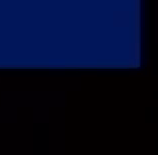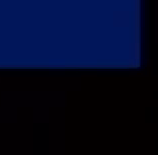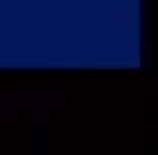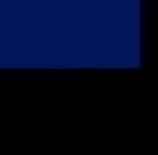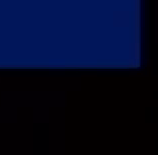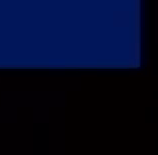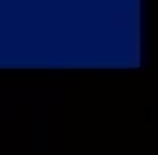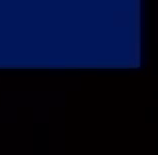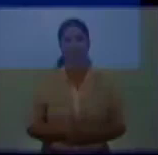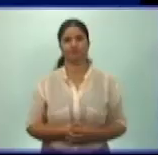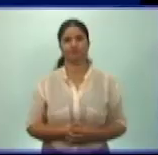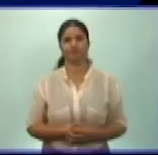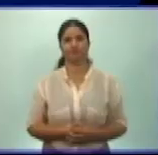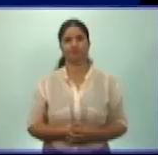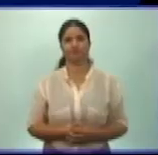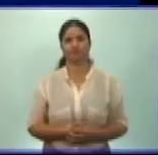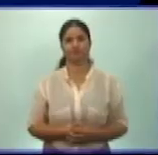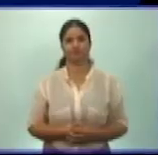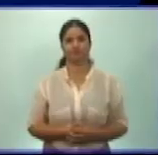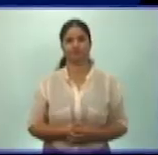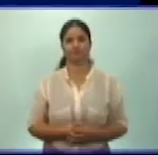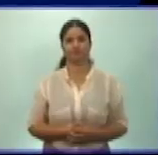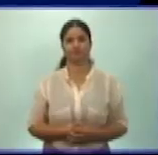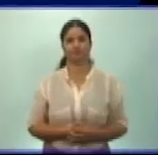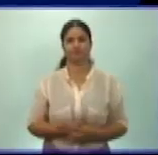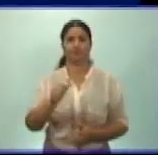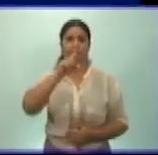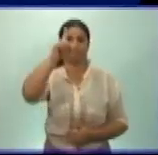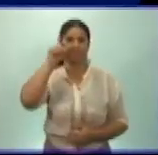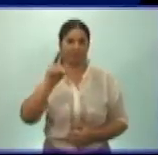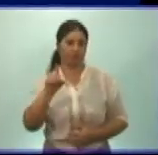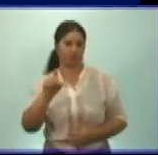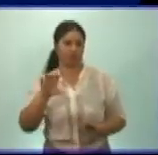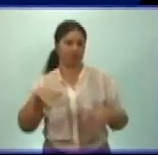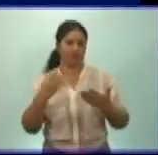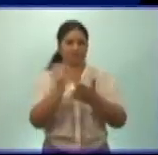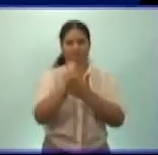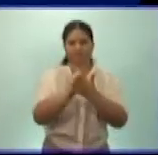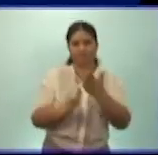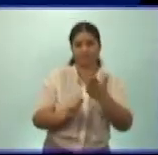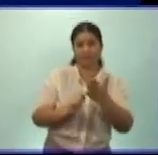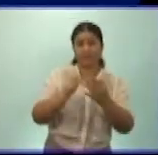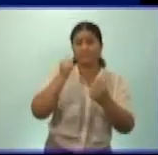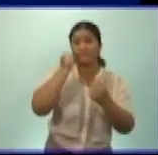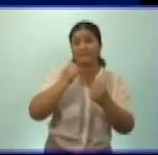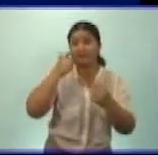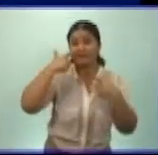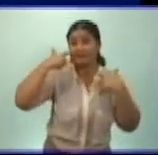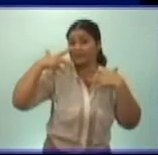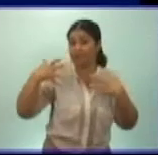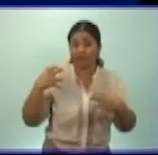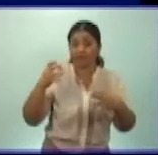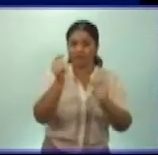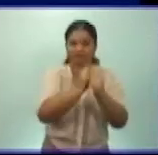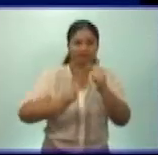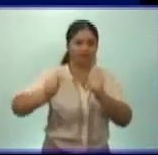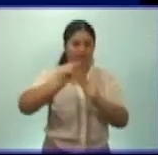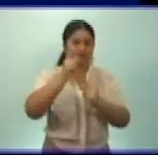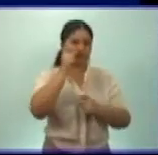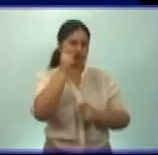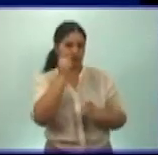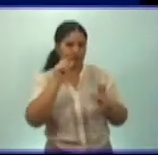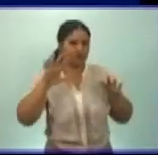¿Cuáles fueron las obras más importantes de Racine o las obras más destacadas? En primer lugar tenemos